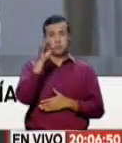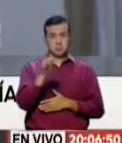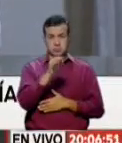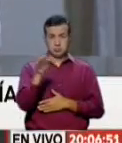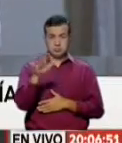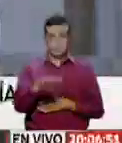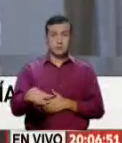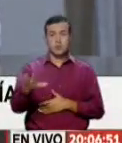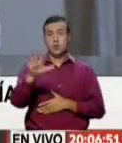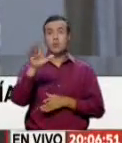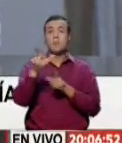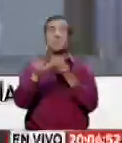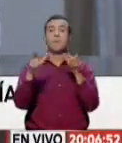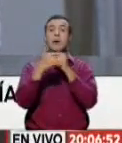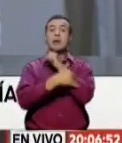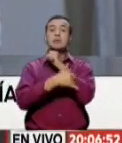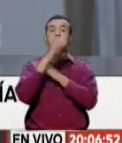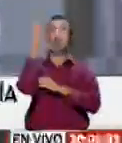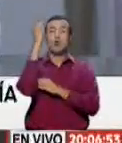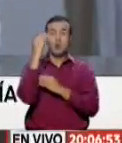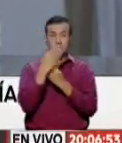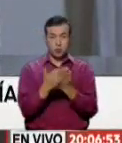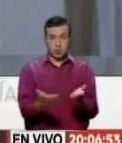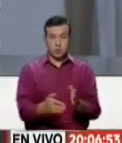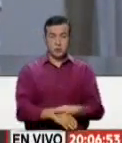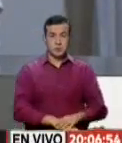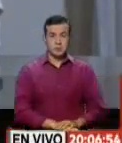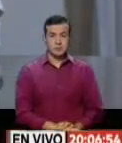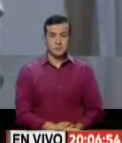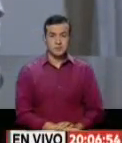apostólica a todo el pueblo de Colombia.